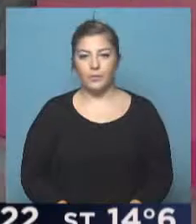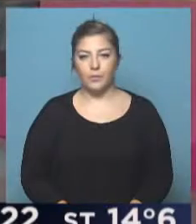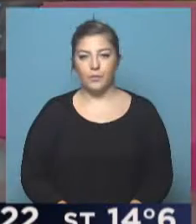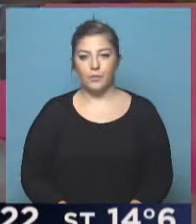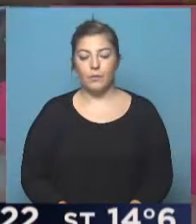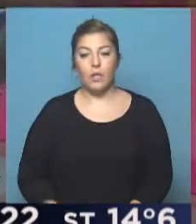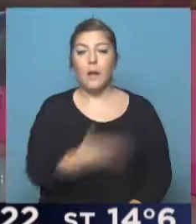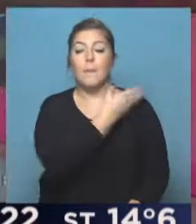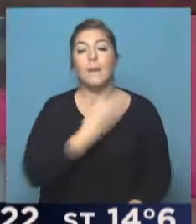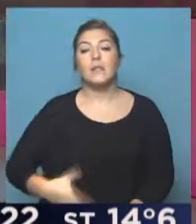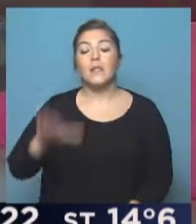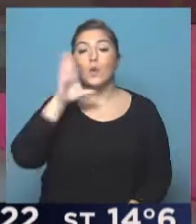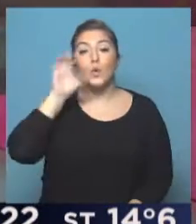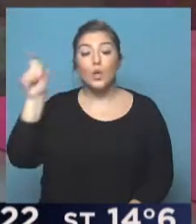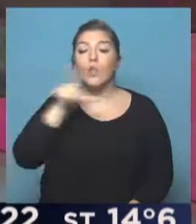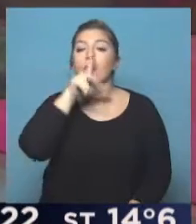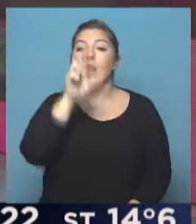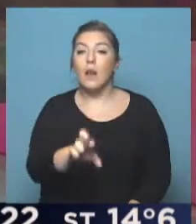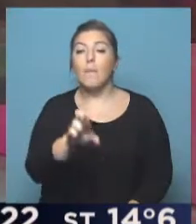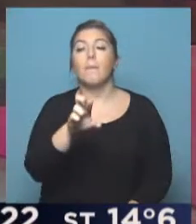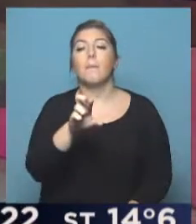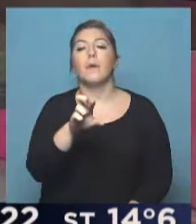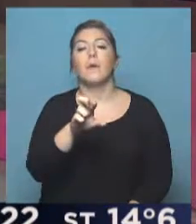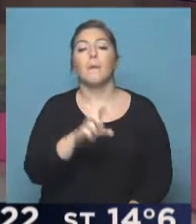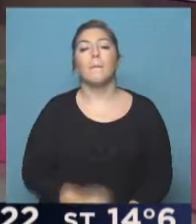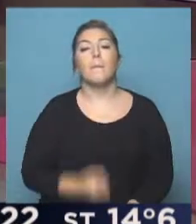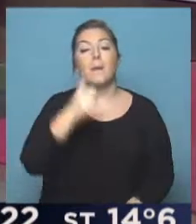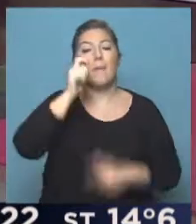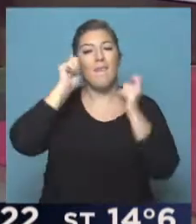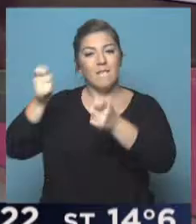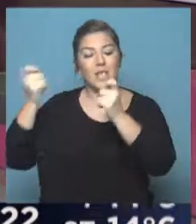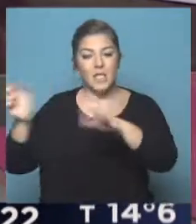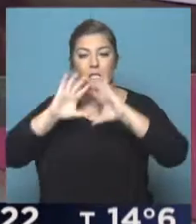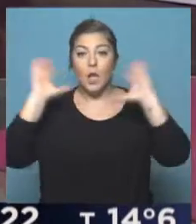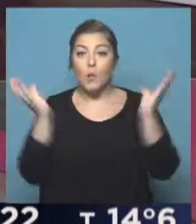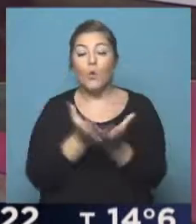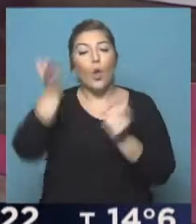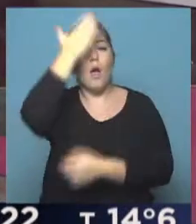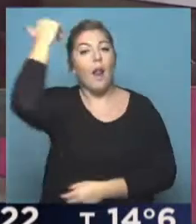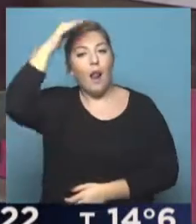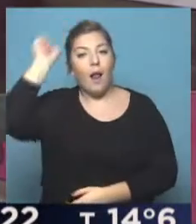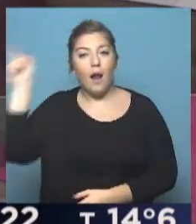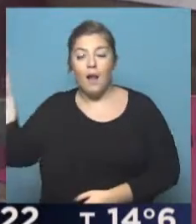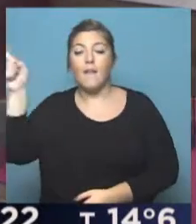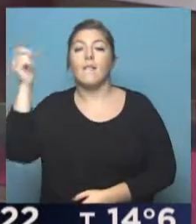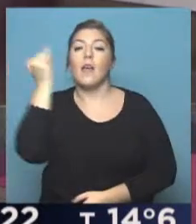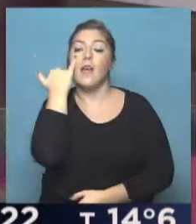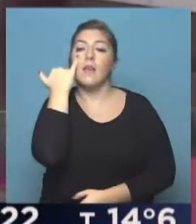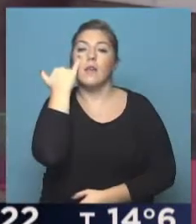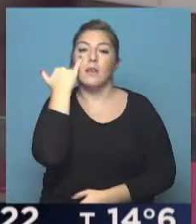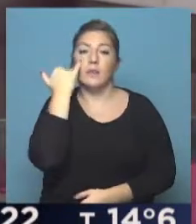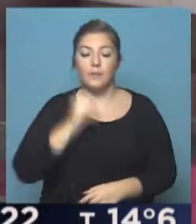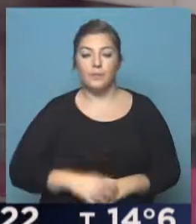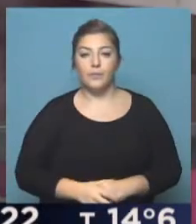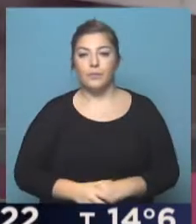el presidente de los eeuu donald trump realiza su primera gira internacional en arabia saudita y su llamado